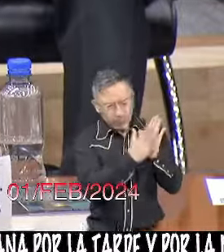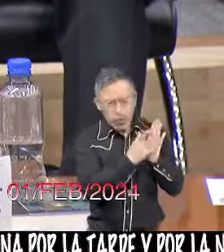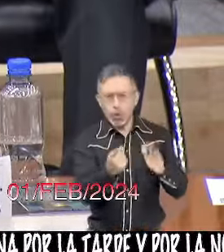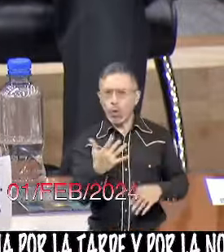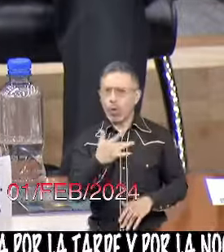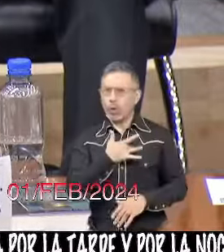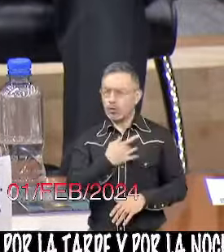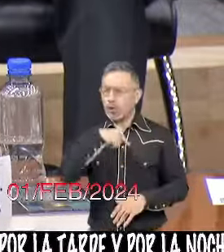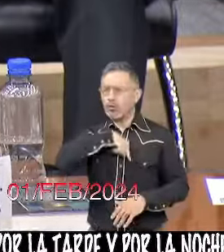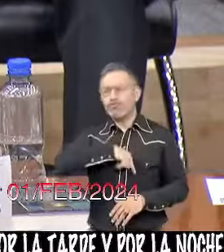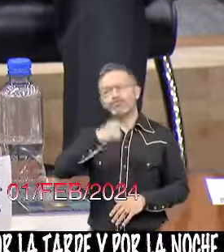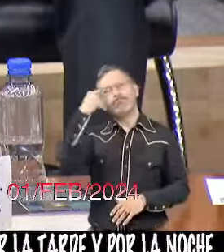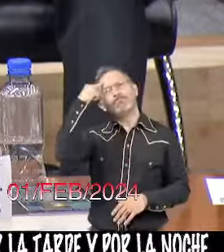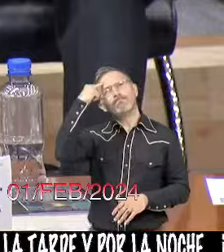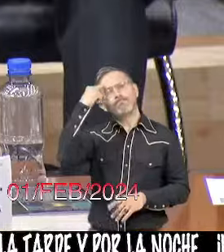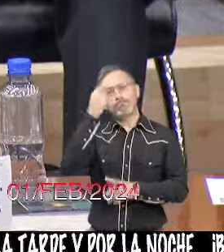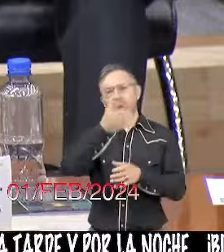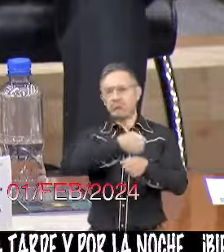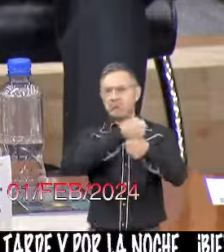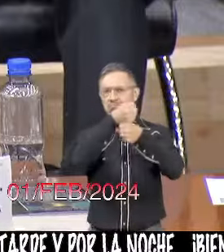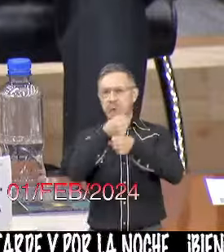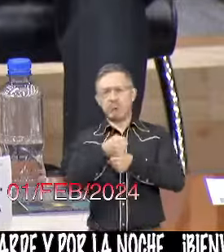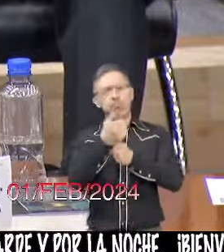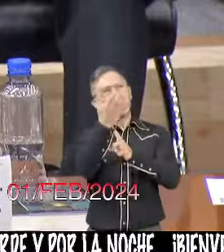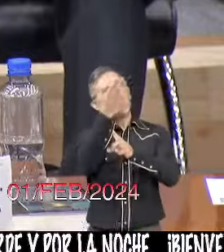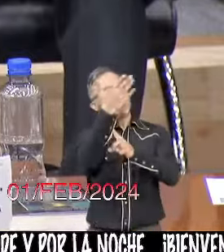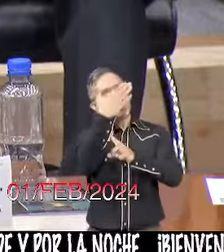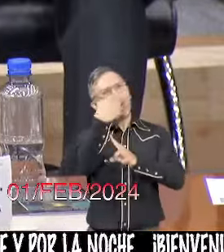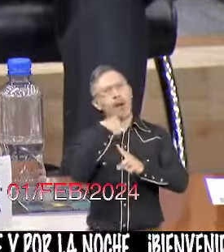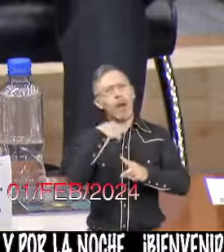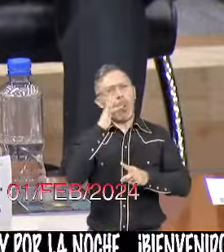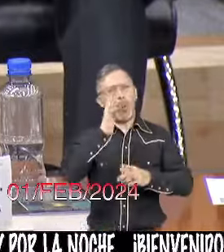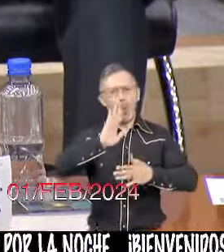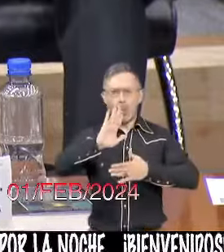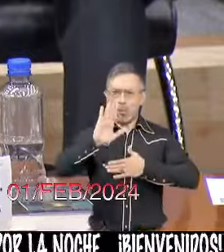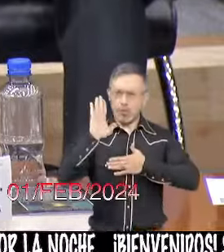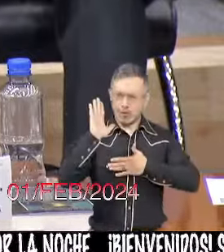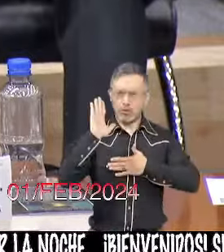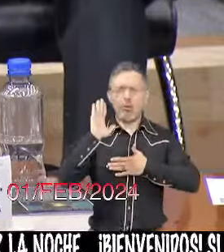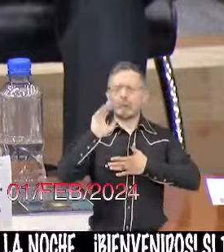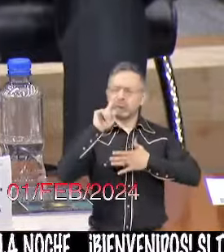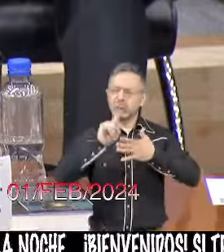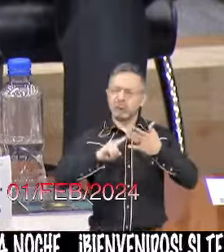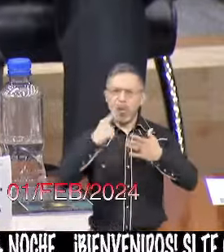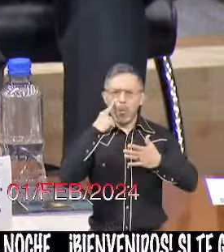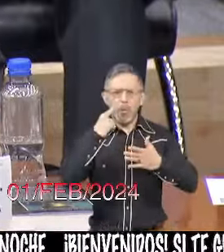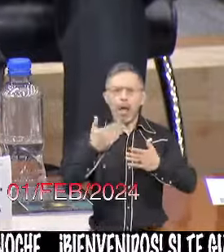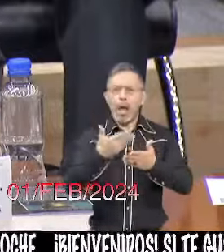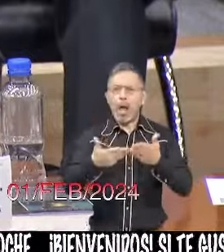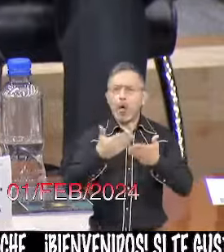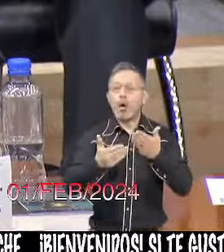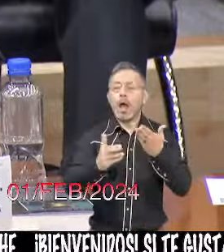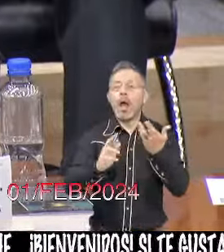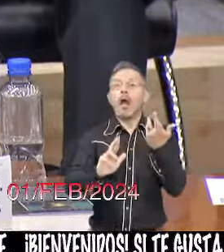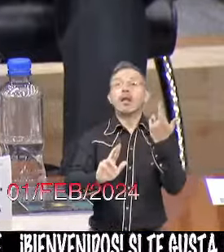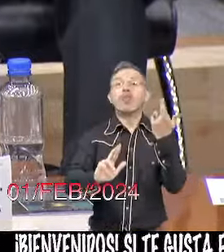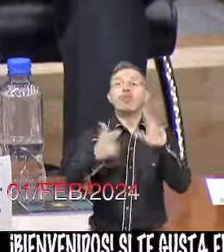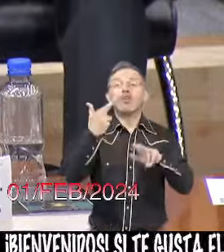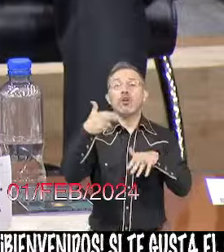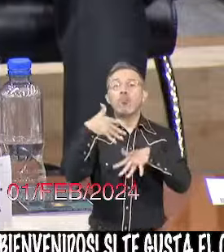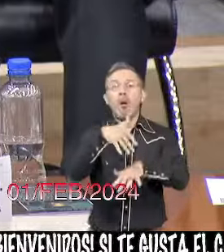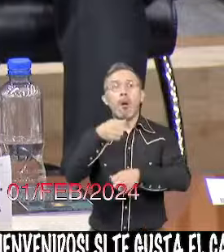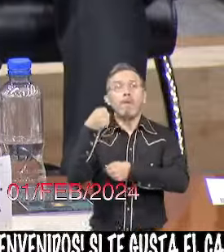está en nuestro compromiso y está en el centro mismo del proceso de esta revolución sin violencia que es la